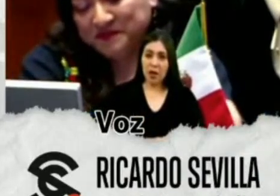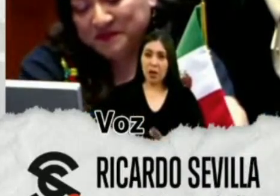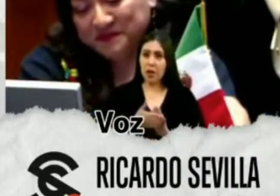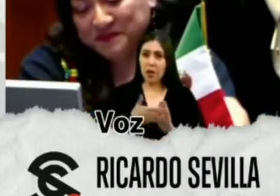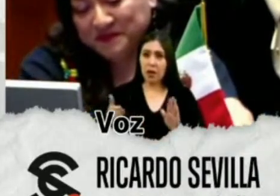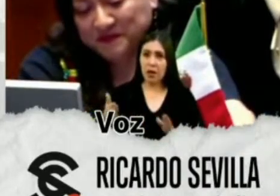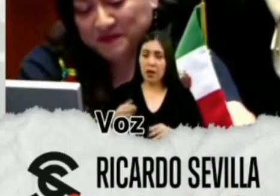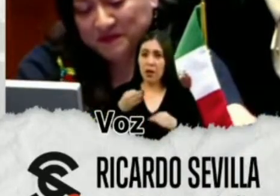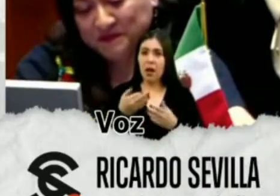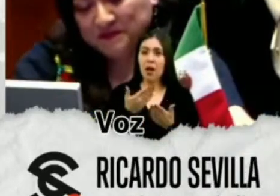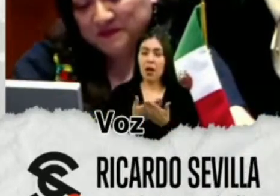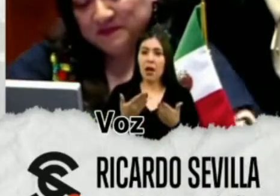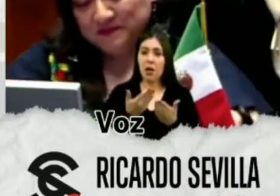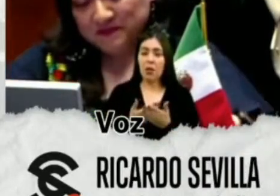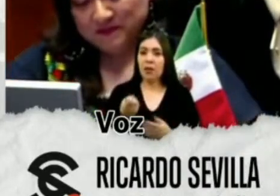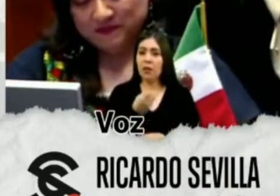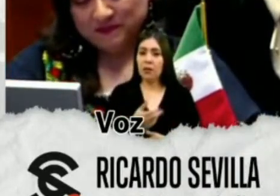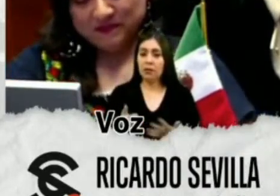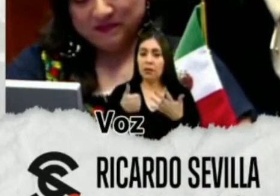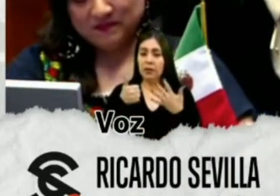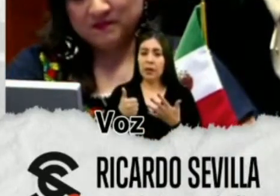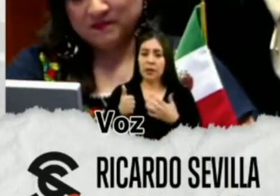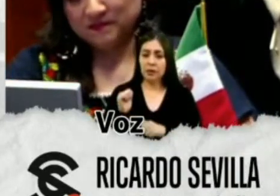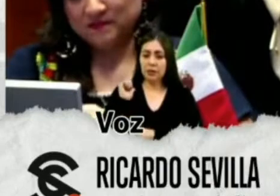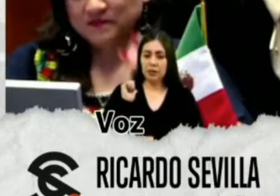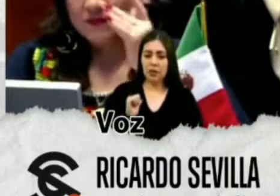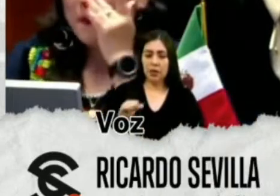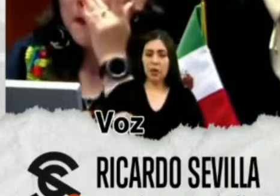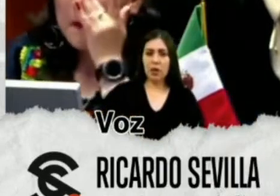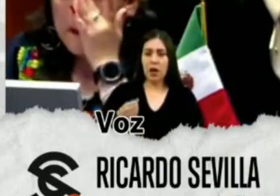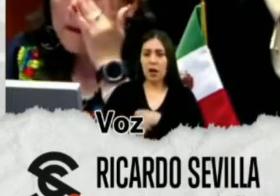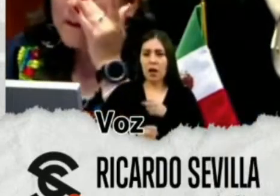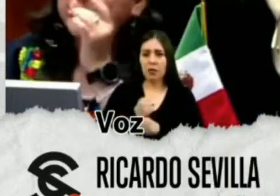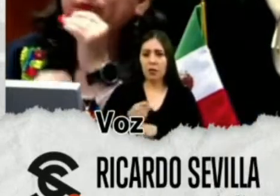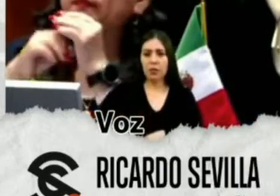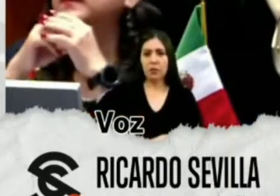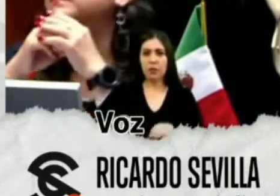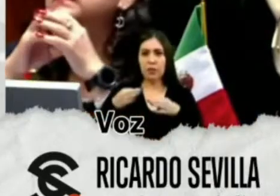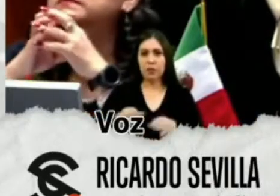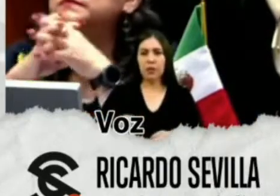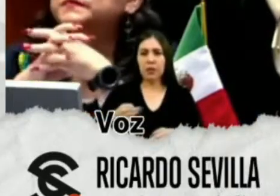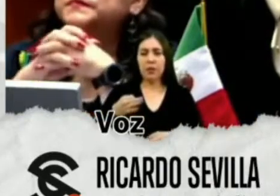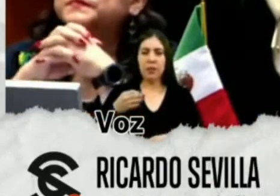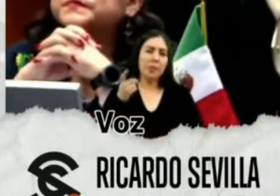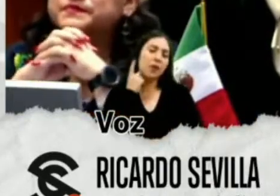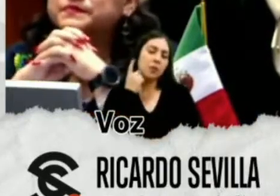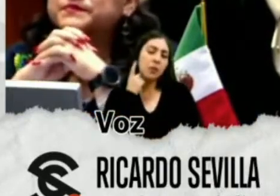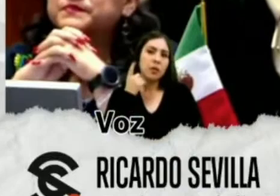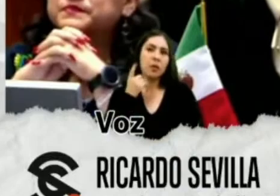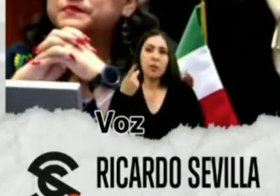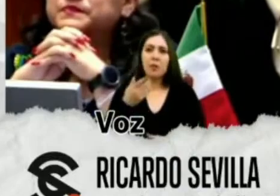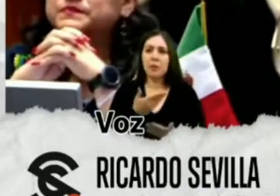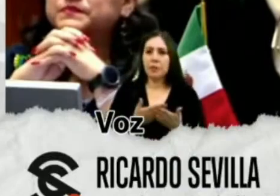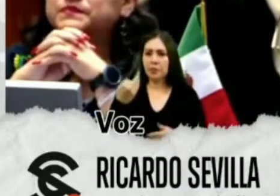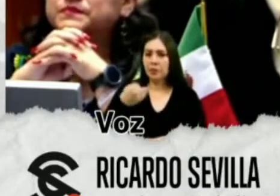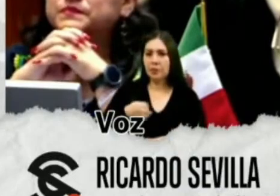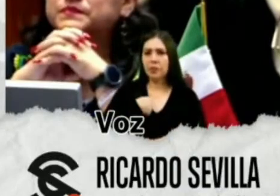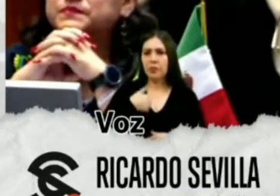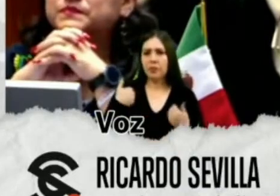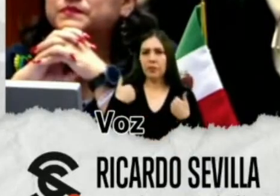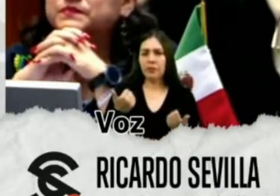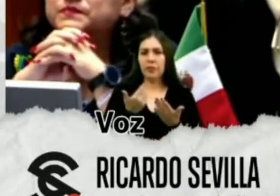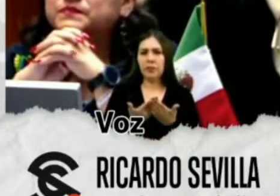estamos viviendo, como dijo hace un momento el presidente López Obrador, y que lo ha venido diciendo en la conferencia presidencial mañanera,